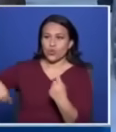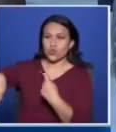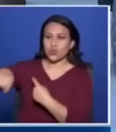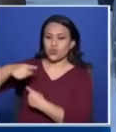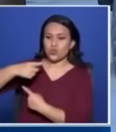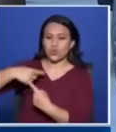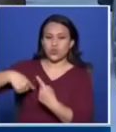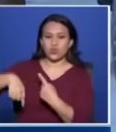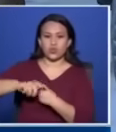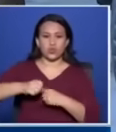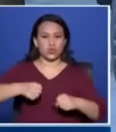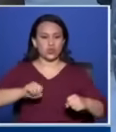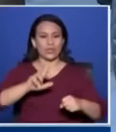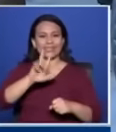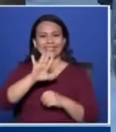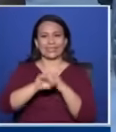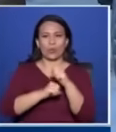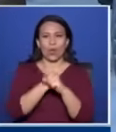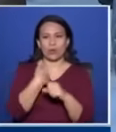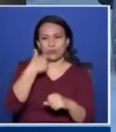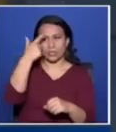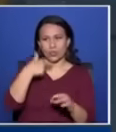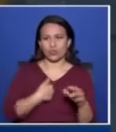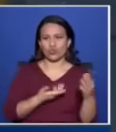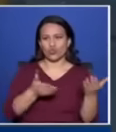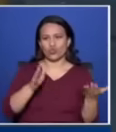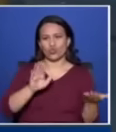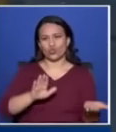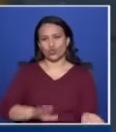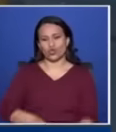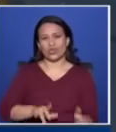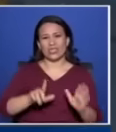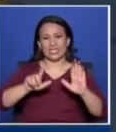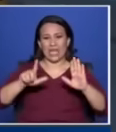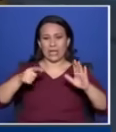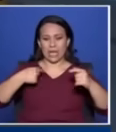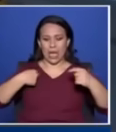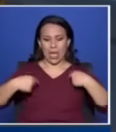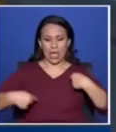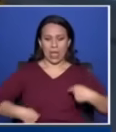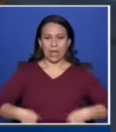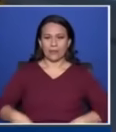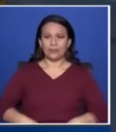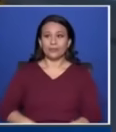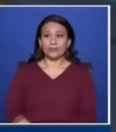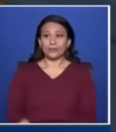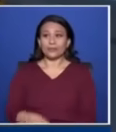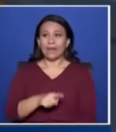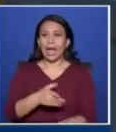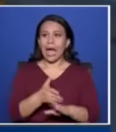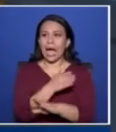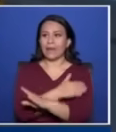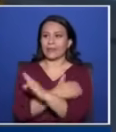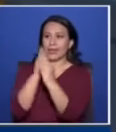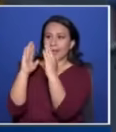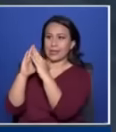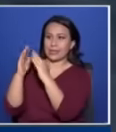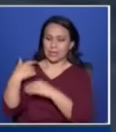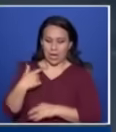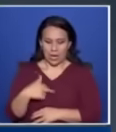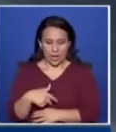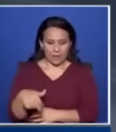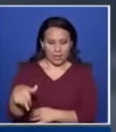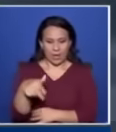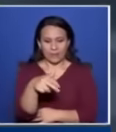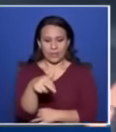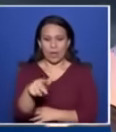de aproximadamente 35 años y le dispararon en 7 ocasiones. Él había salido de su vivienda y caminaba por la